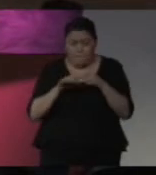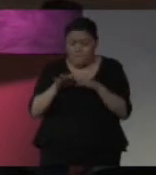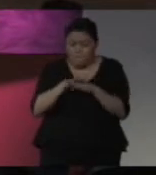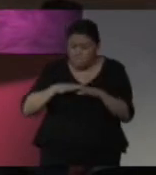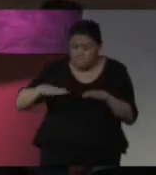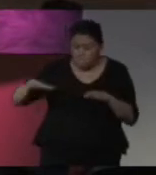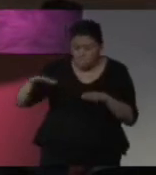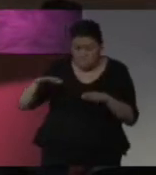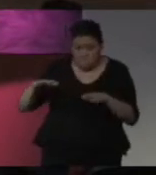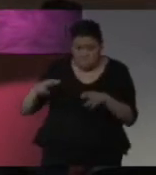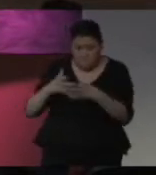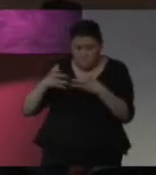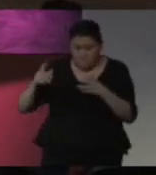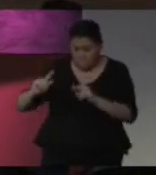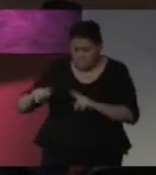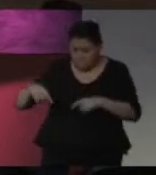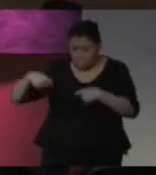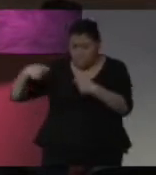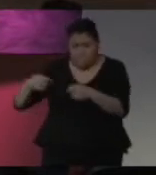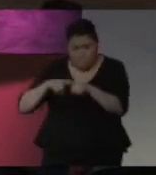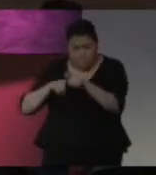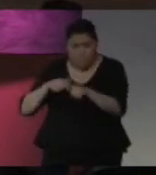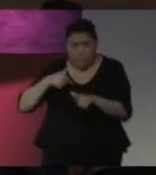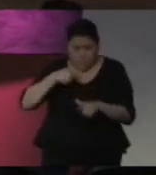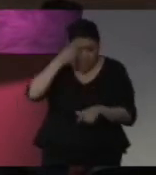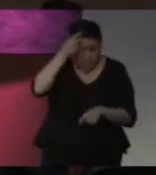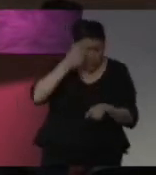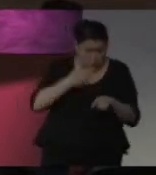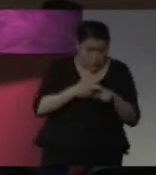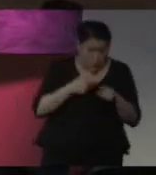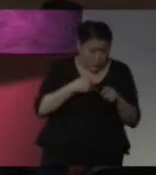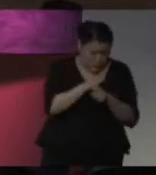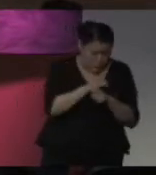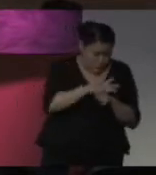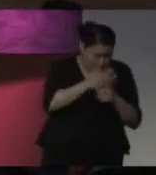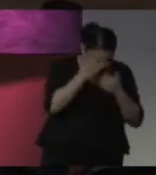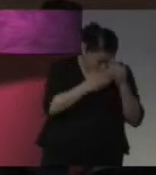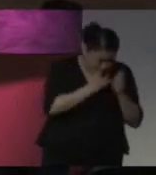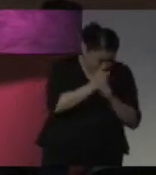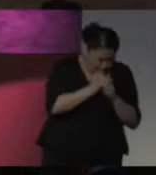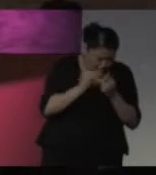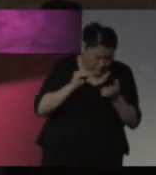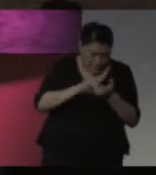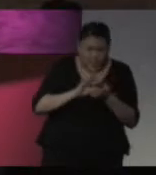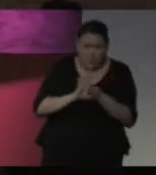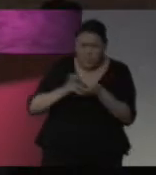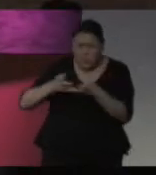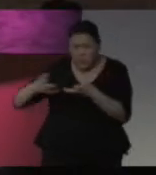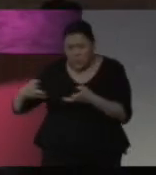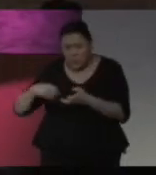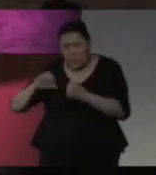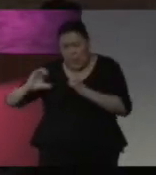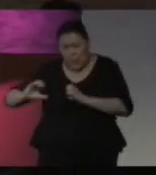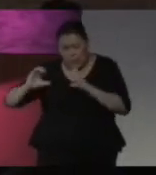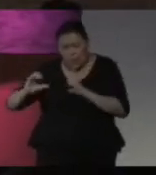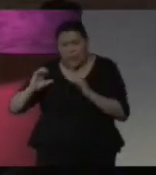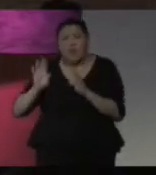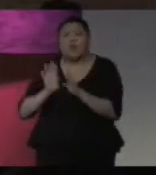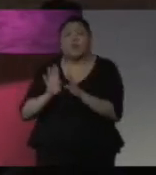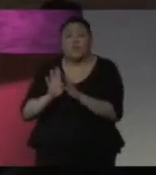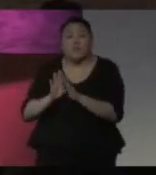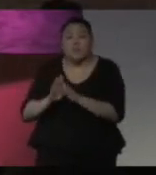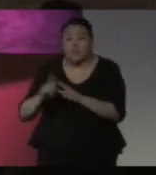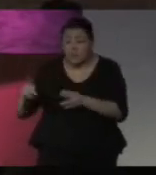y transformación, que es algo que yo trabajé en mi tesis doctoral, pensar cómo conservamos la tierra, porque no la podemos